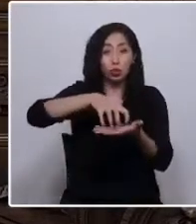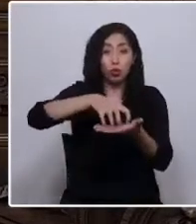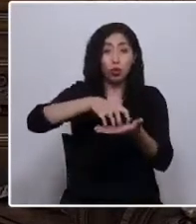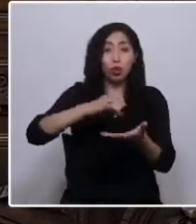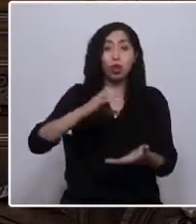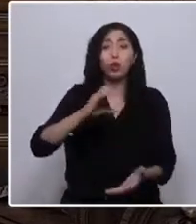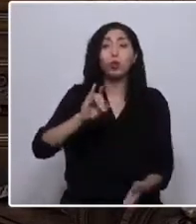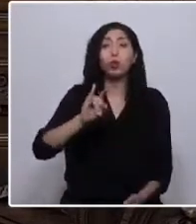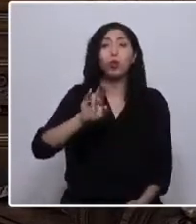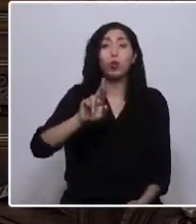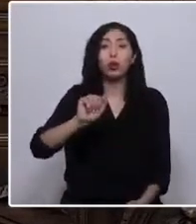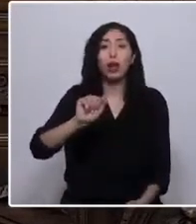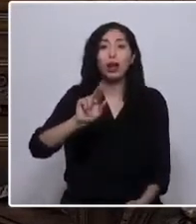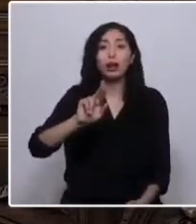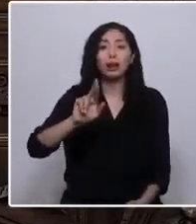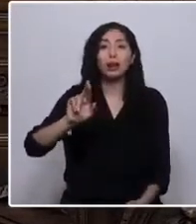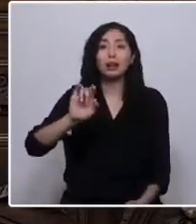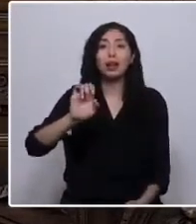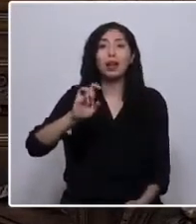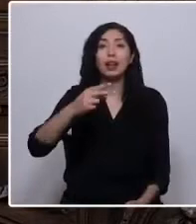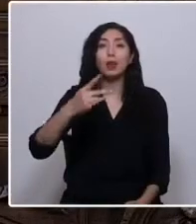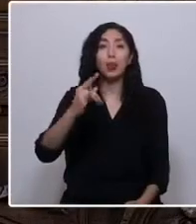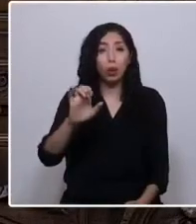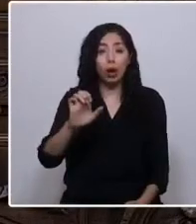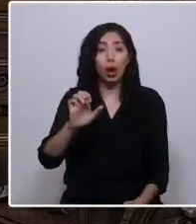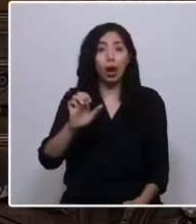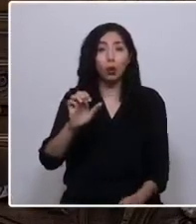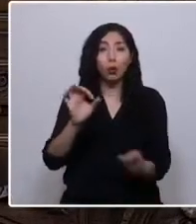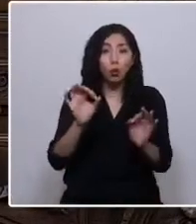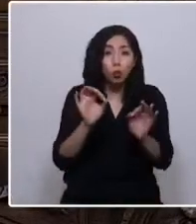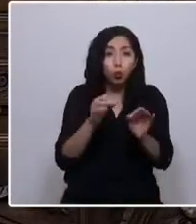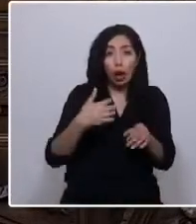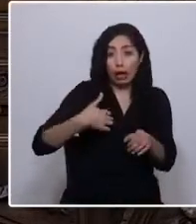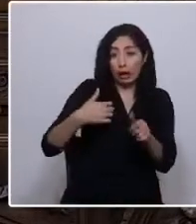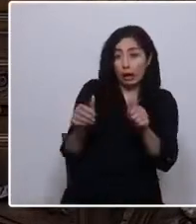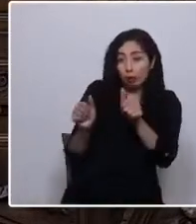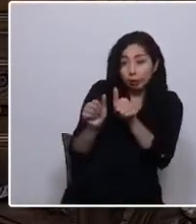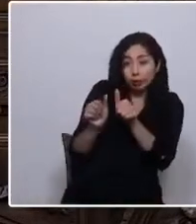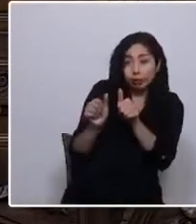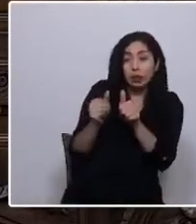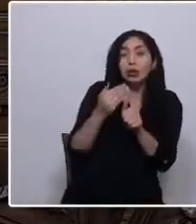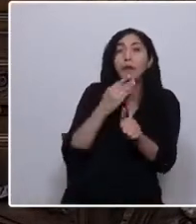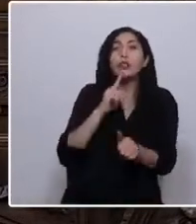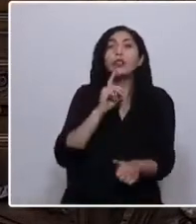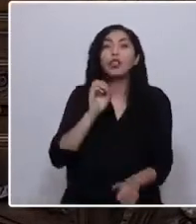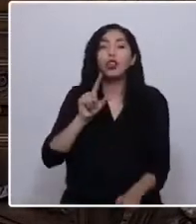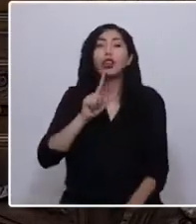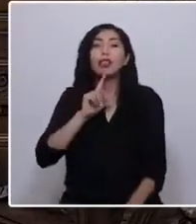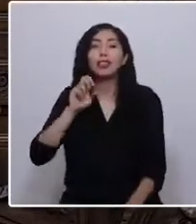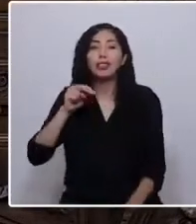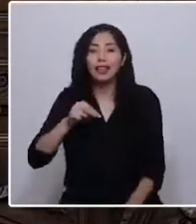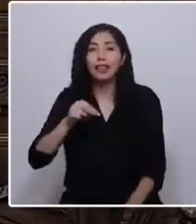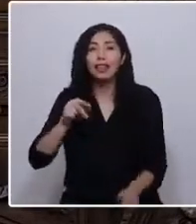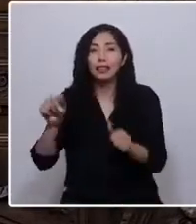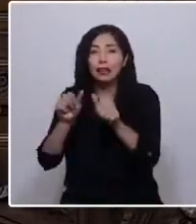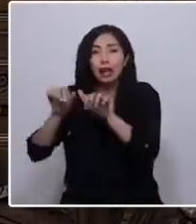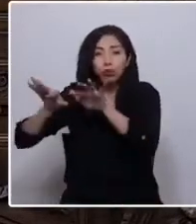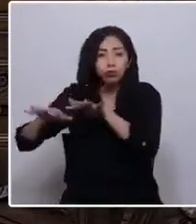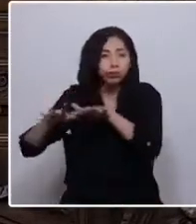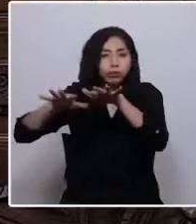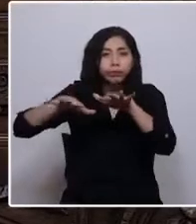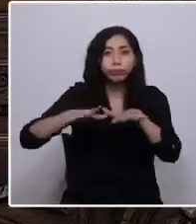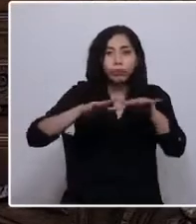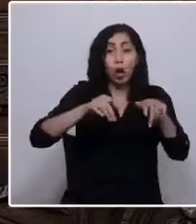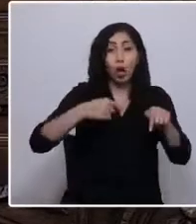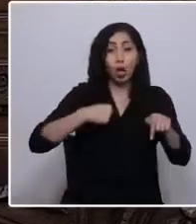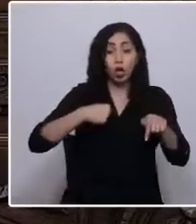Curarrehue, en el límite con Argentina, hasta Tolten y Puerto Saavedra, en el Océano Pacífico. Llegué